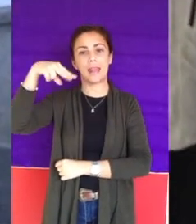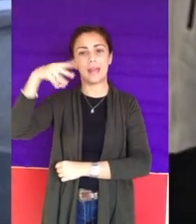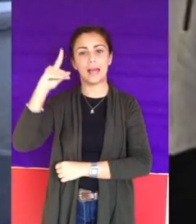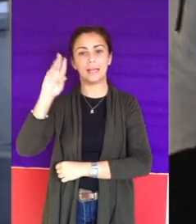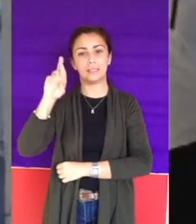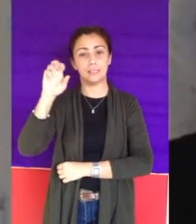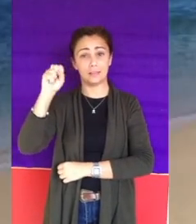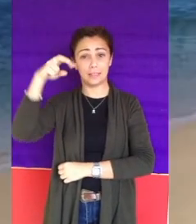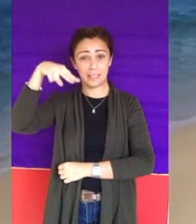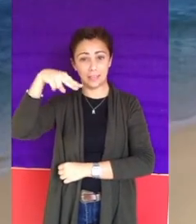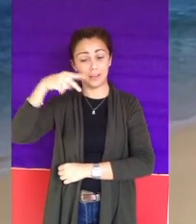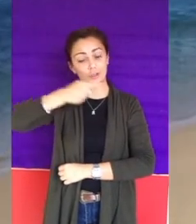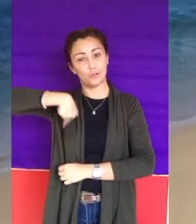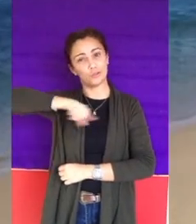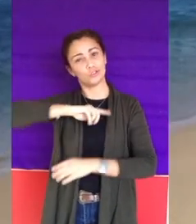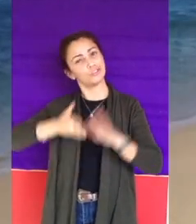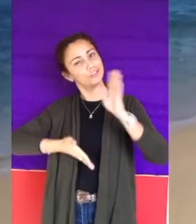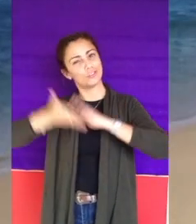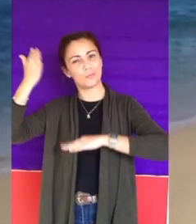abuela.